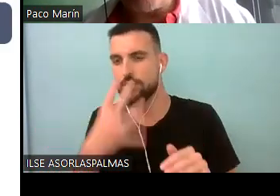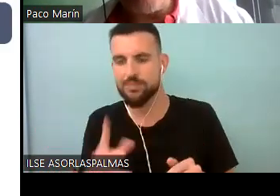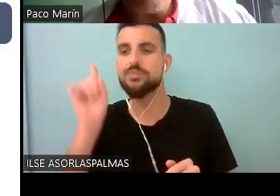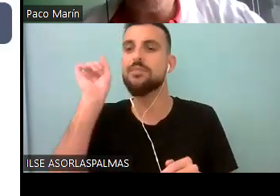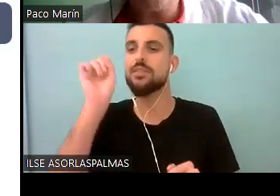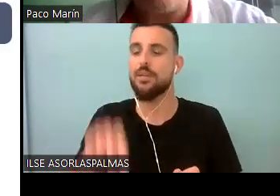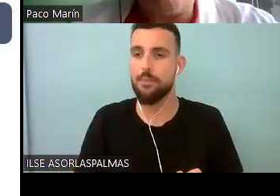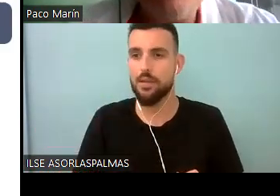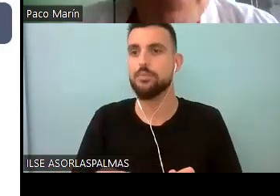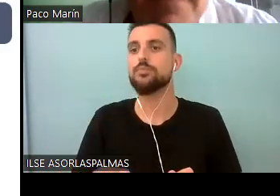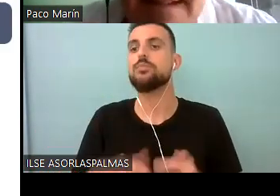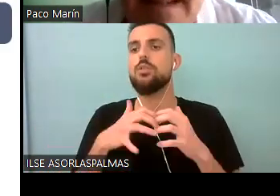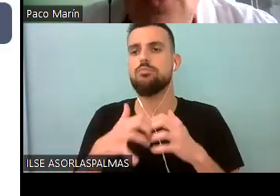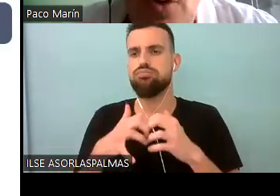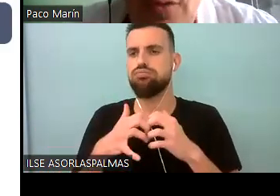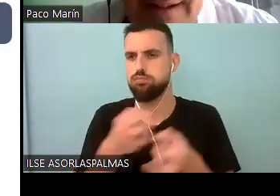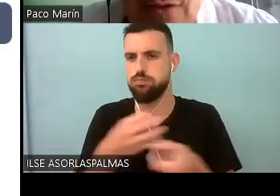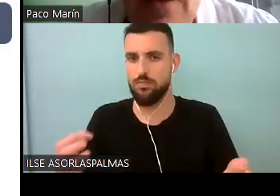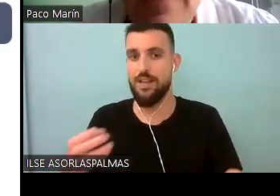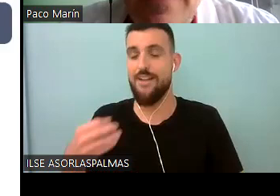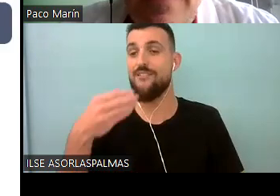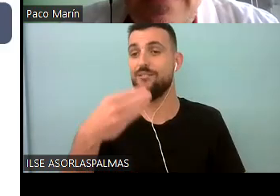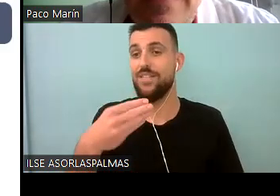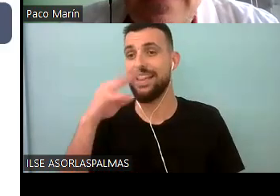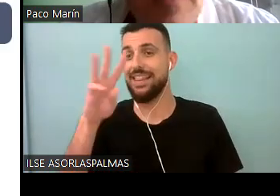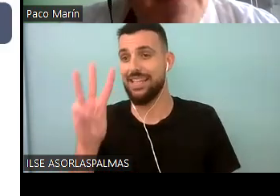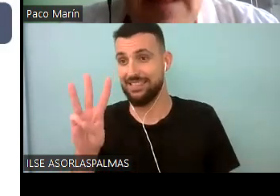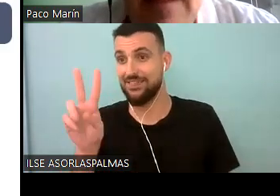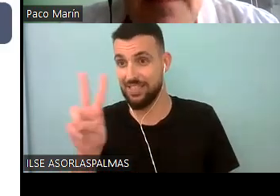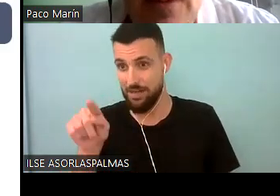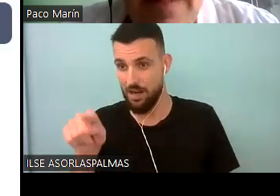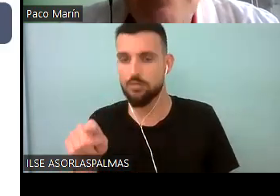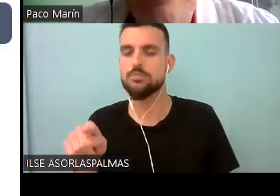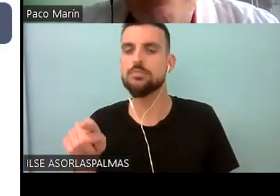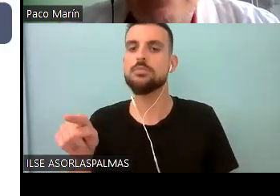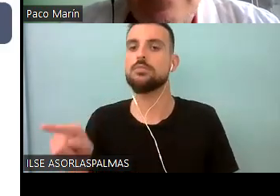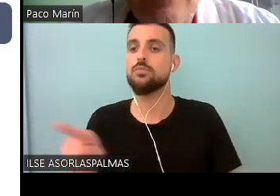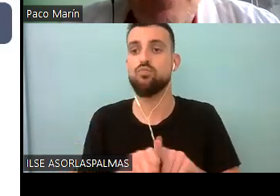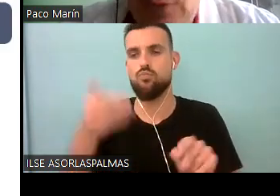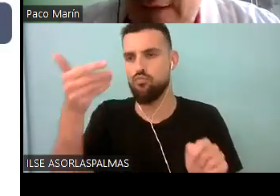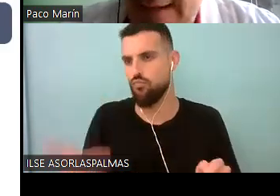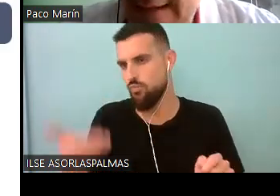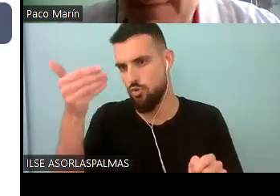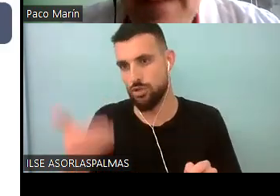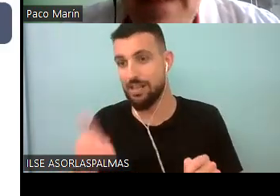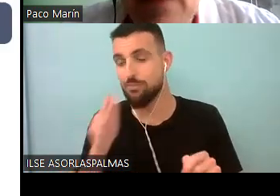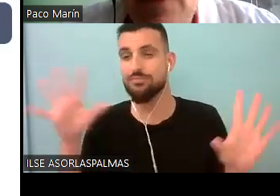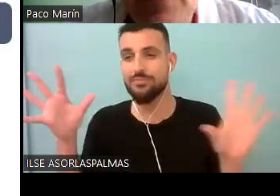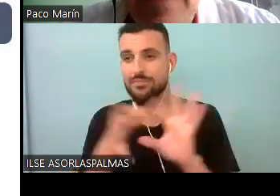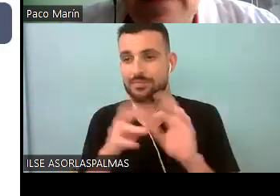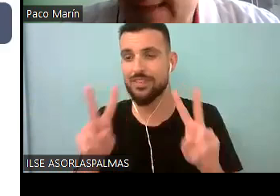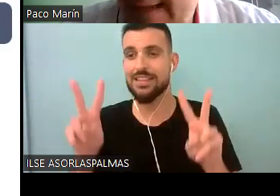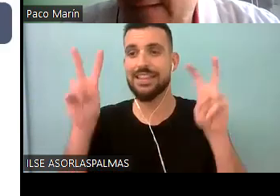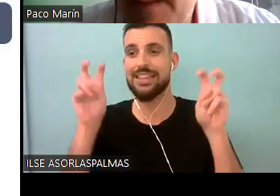actúe correctamente. Aquí la vitamina B3 como cofactor es importante, sobre todo a nivel de